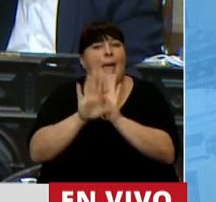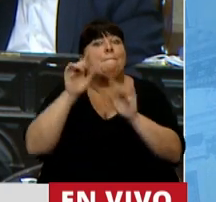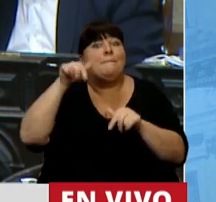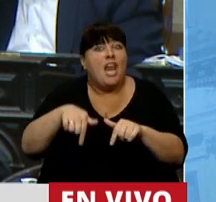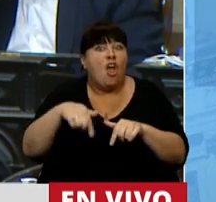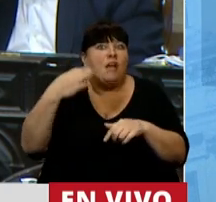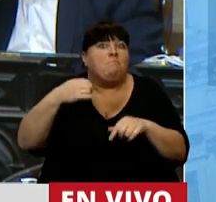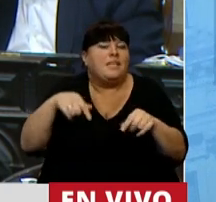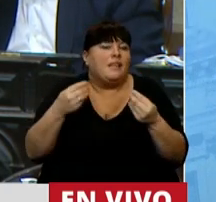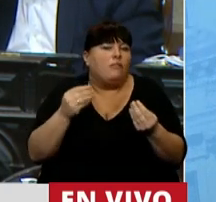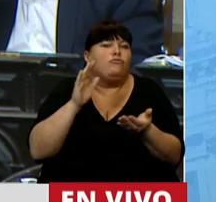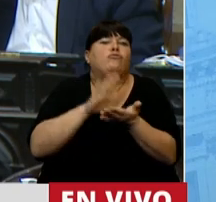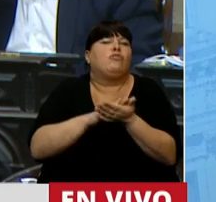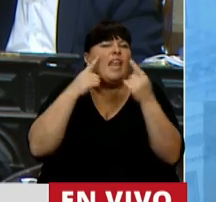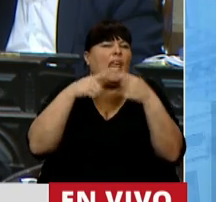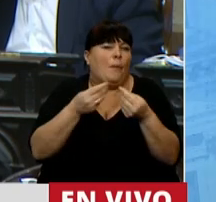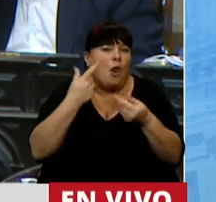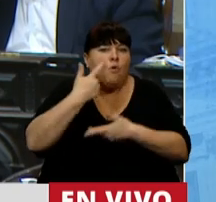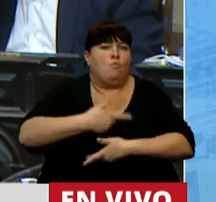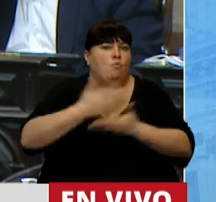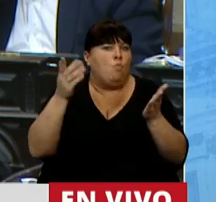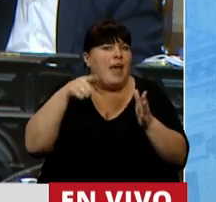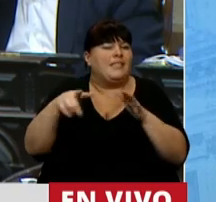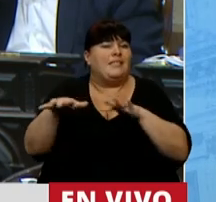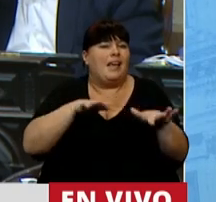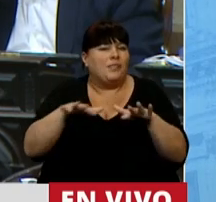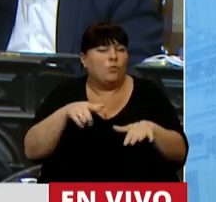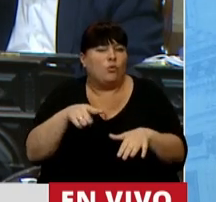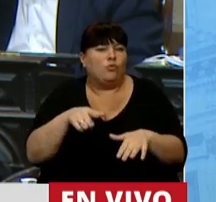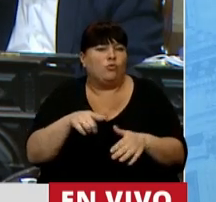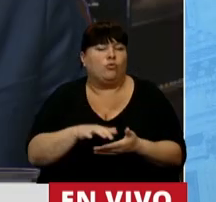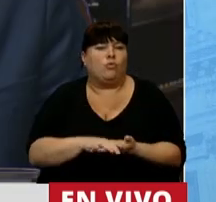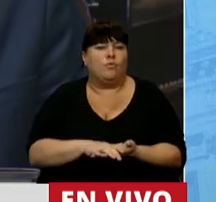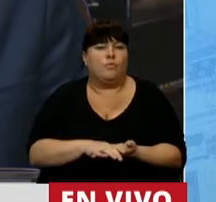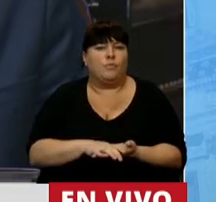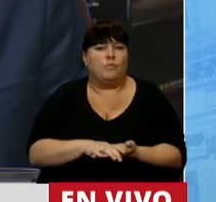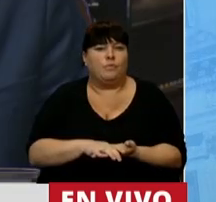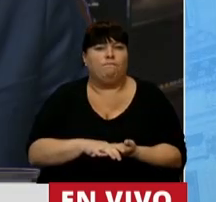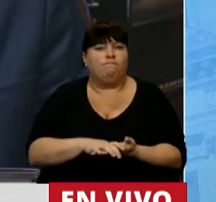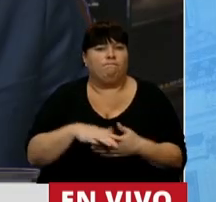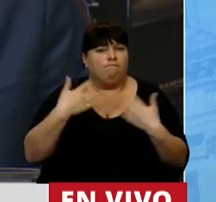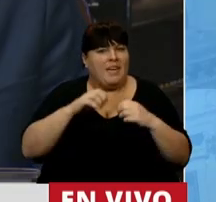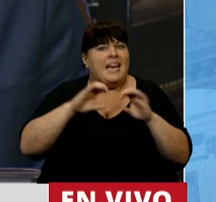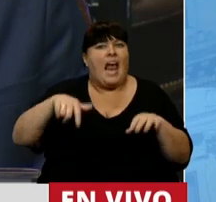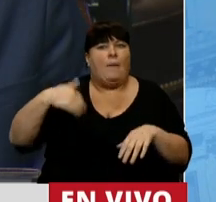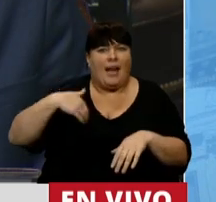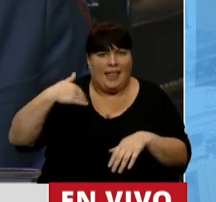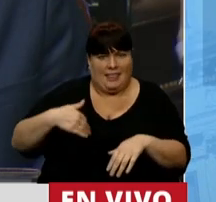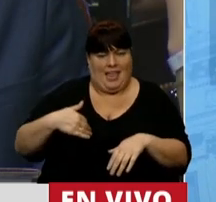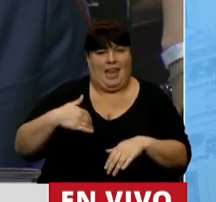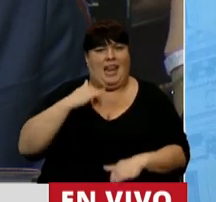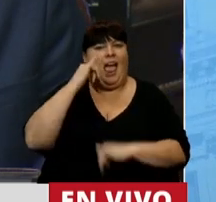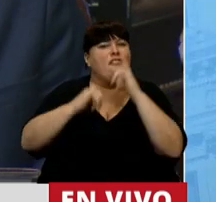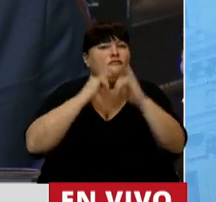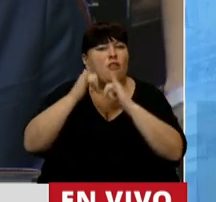este caso en particular, tiene que ver con visibilizar una situación que es muy profunda en la Argentina, que los